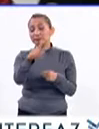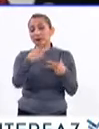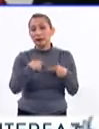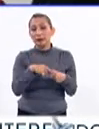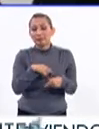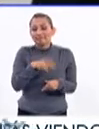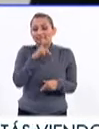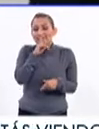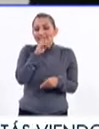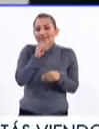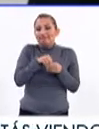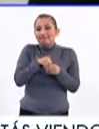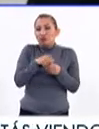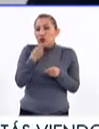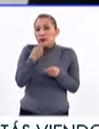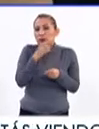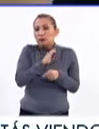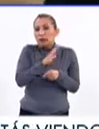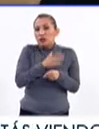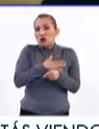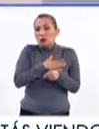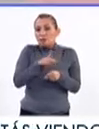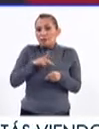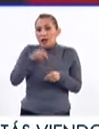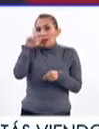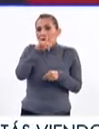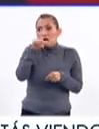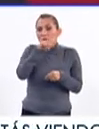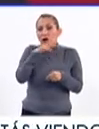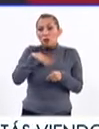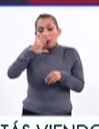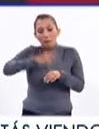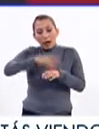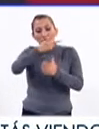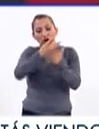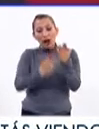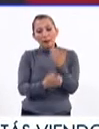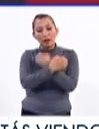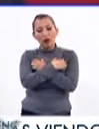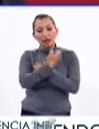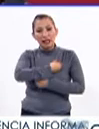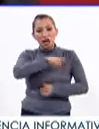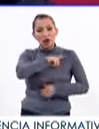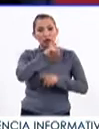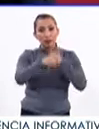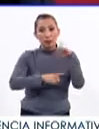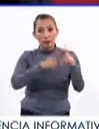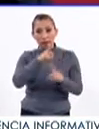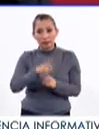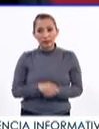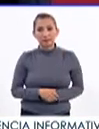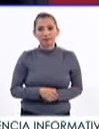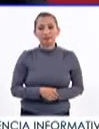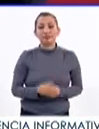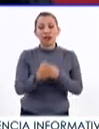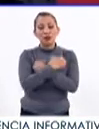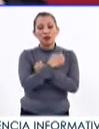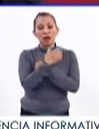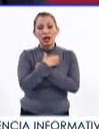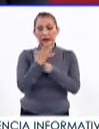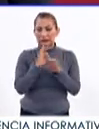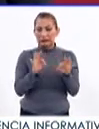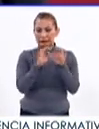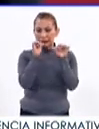digan, pues no hablemos español, para empezar la lengua. Ampliáramos los programas de educación, salud y deporte. Educación de manera